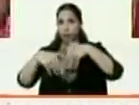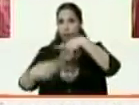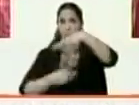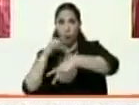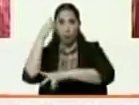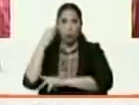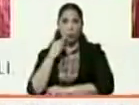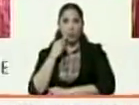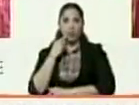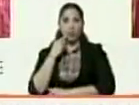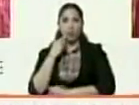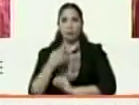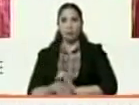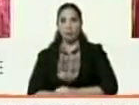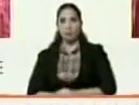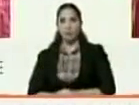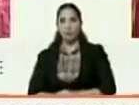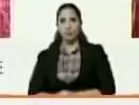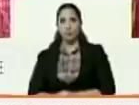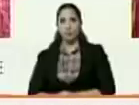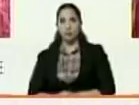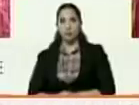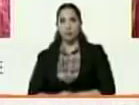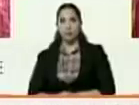Revolución Bolivariana.